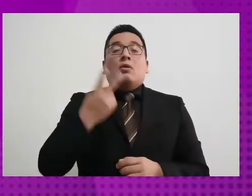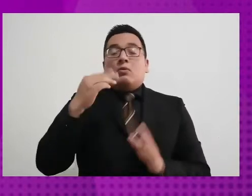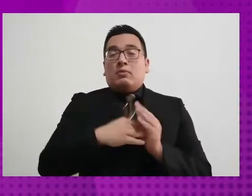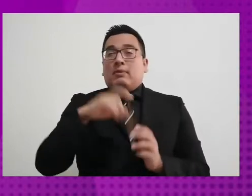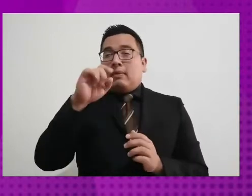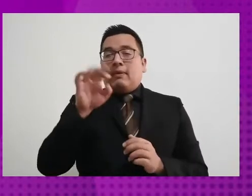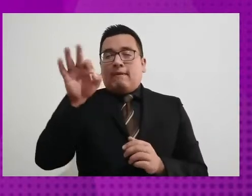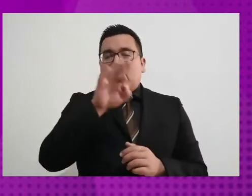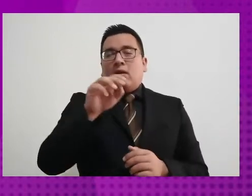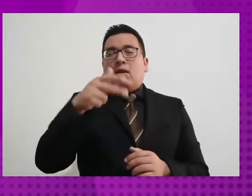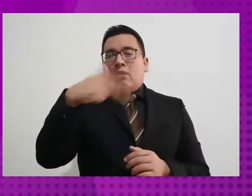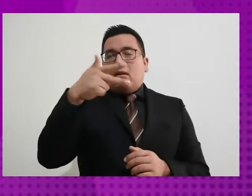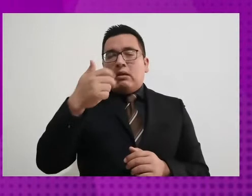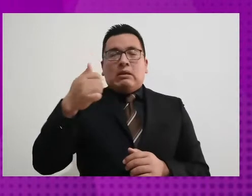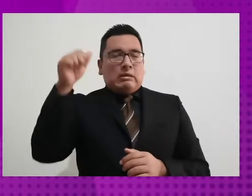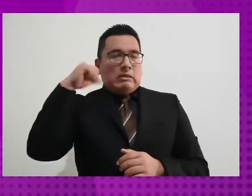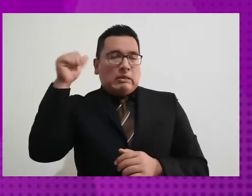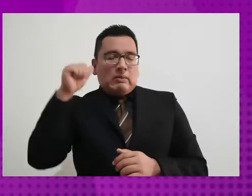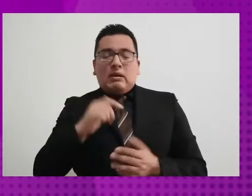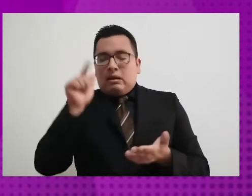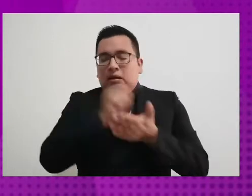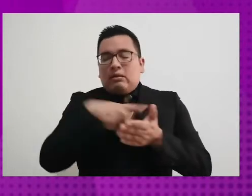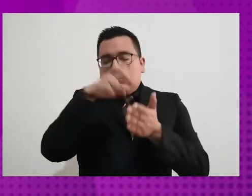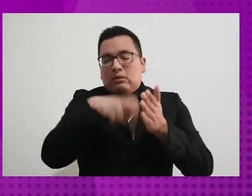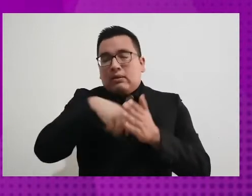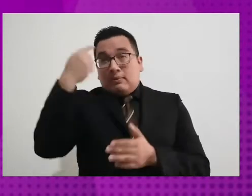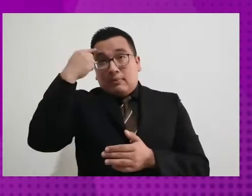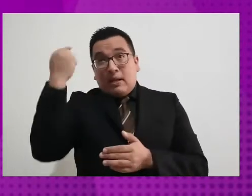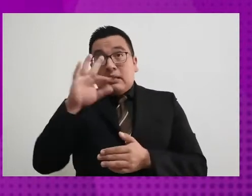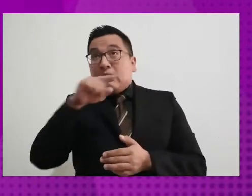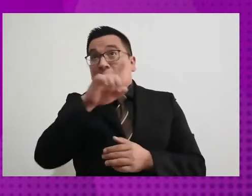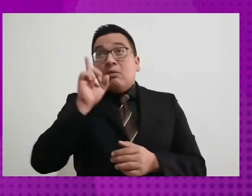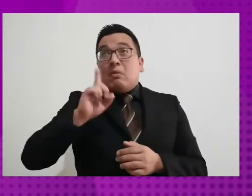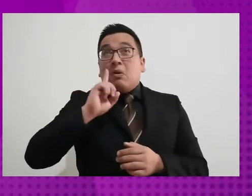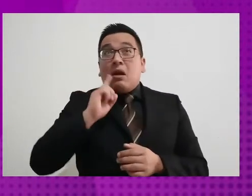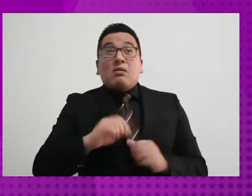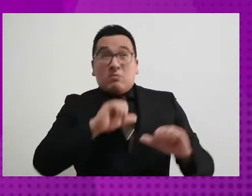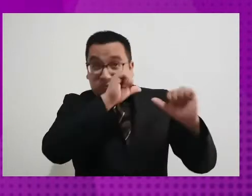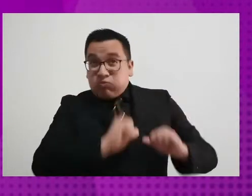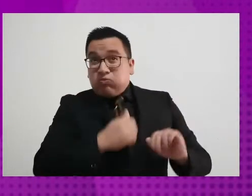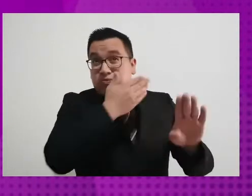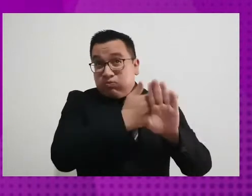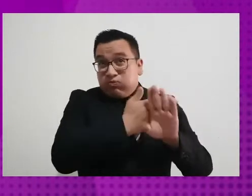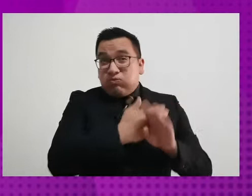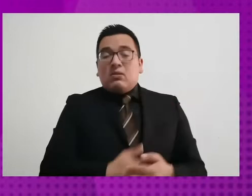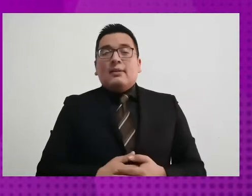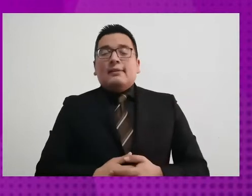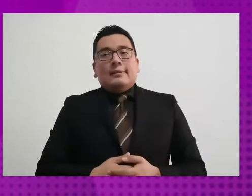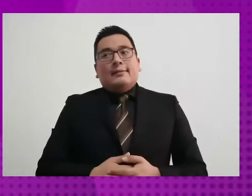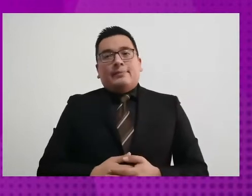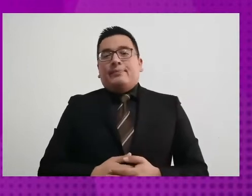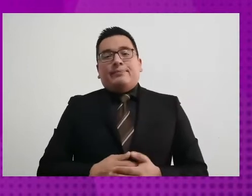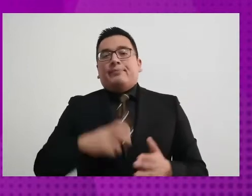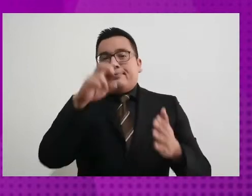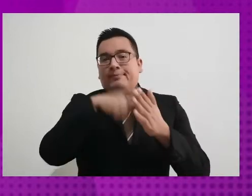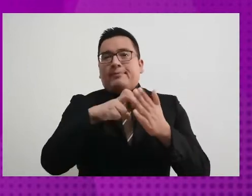publicaron reformas a diversas leyes para atender la violencia política, siendo algo muy importante que es la tipificación de la